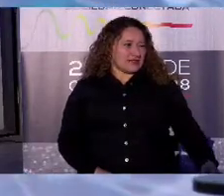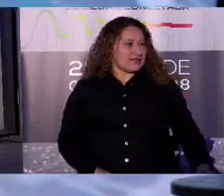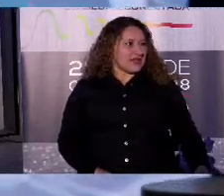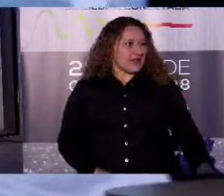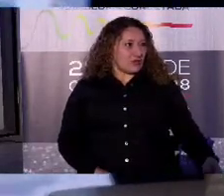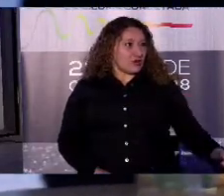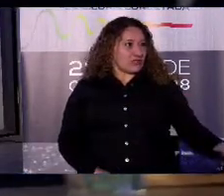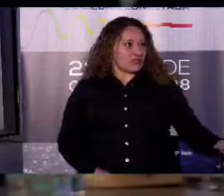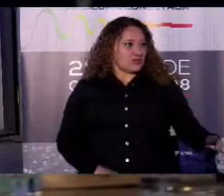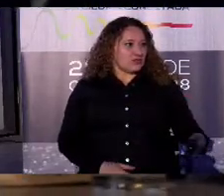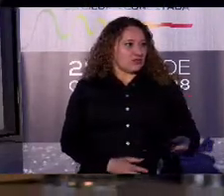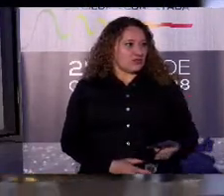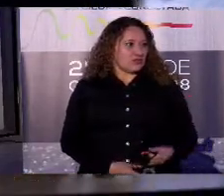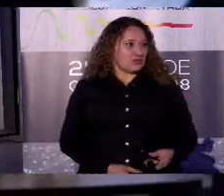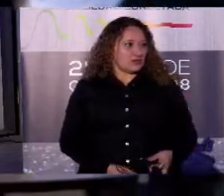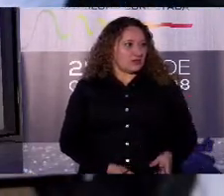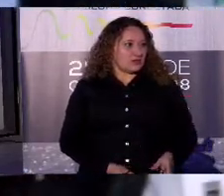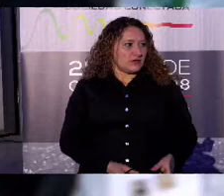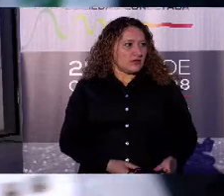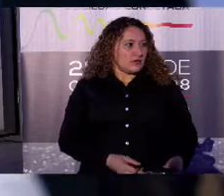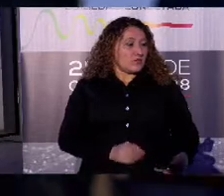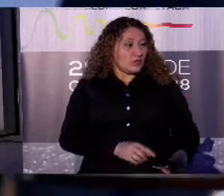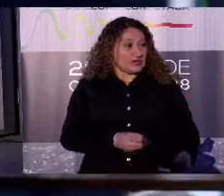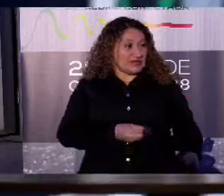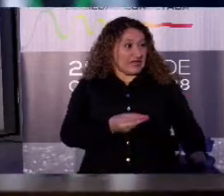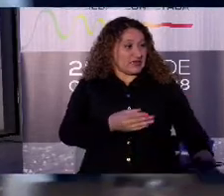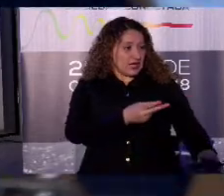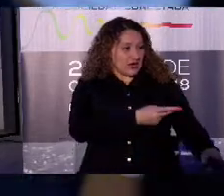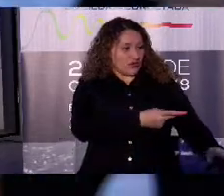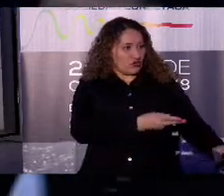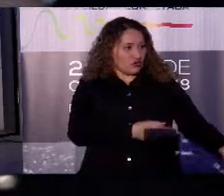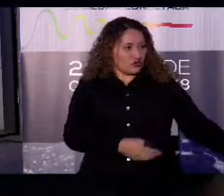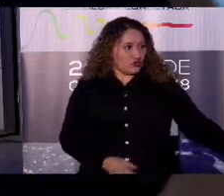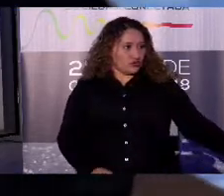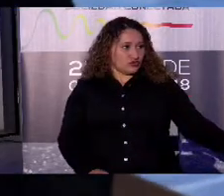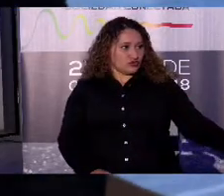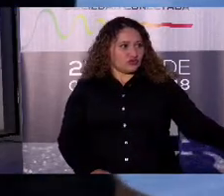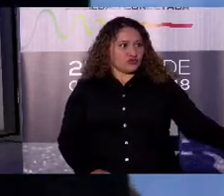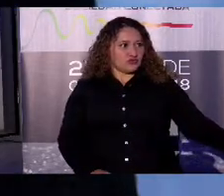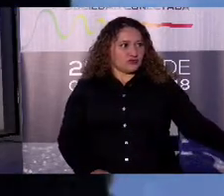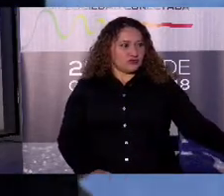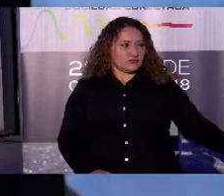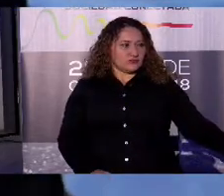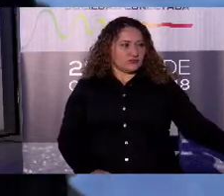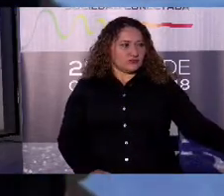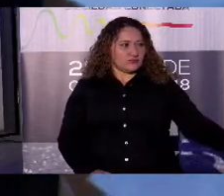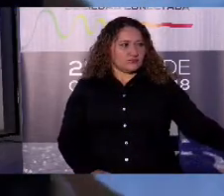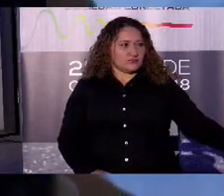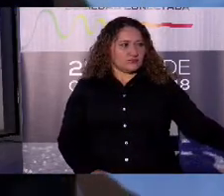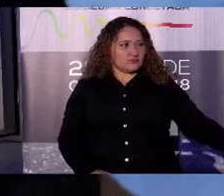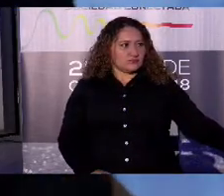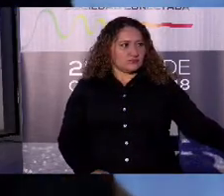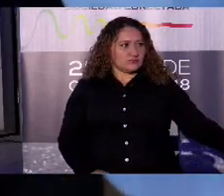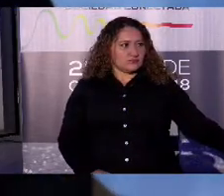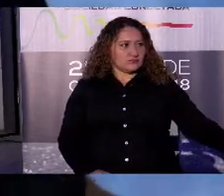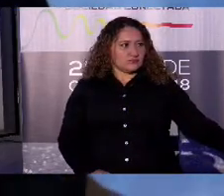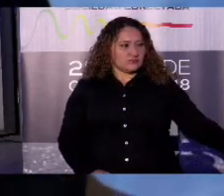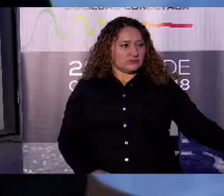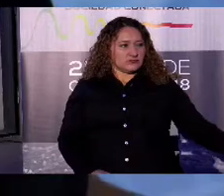auxiliar logístico también. Perdón, siento así como que… Pero bueno, ok, buenas tardes, muchísimas gracias por la